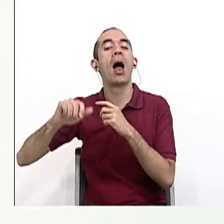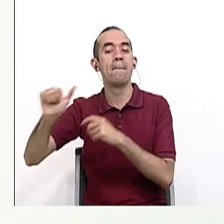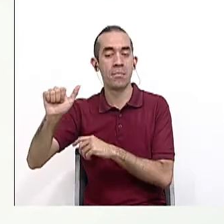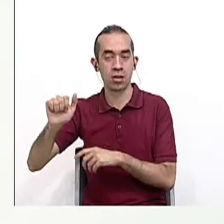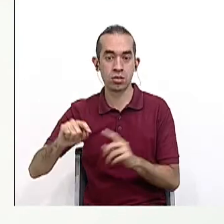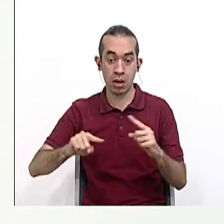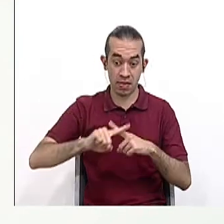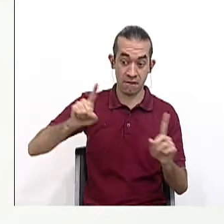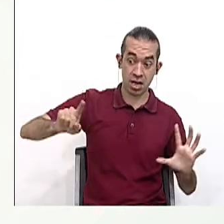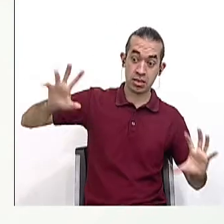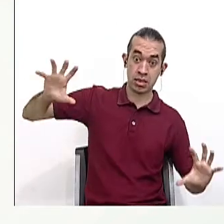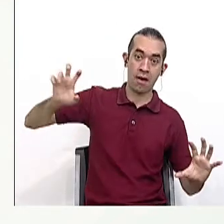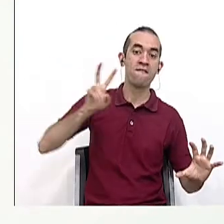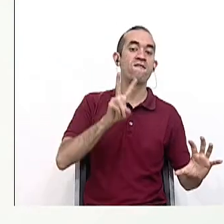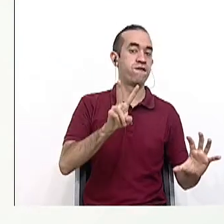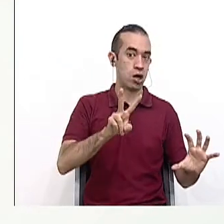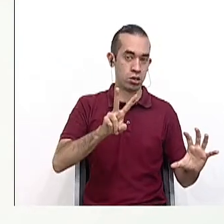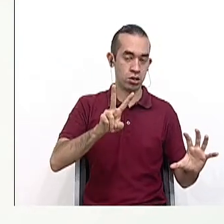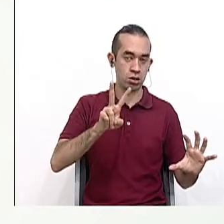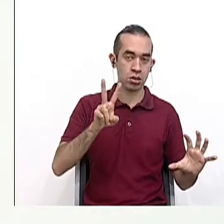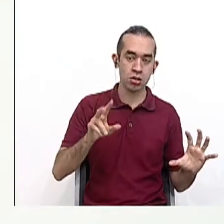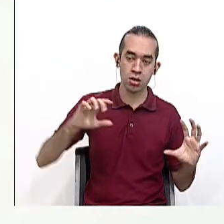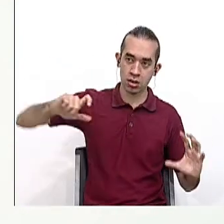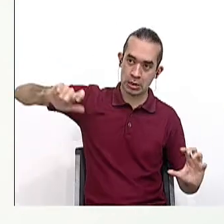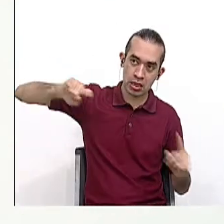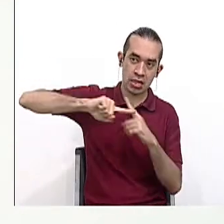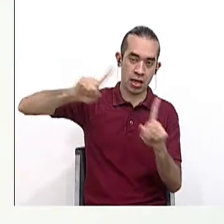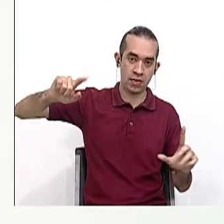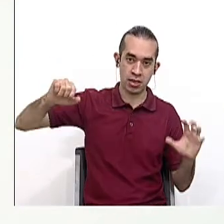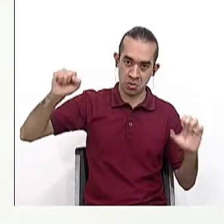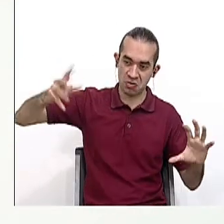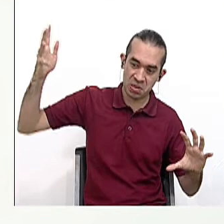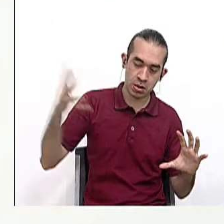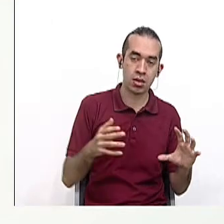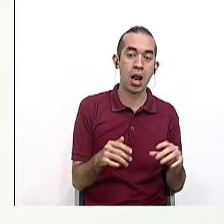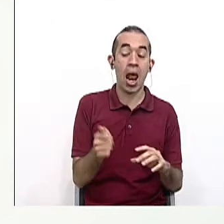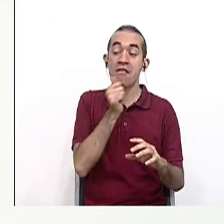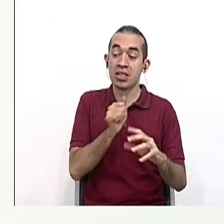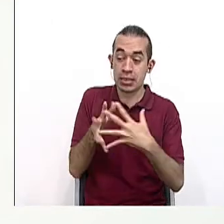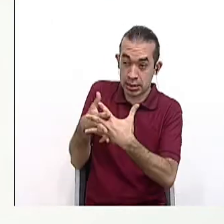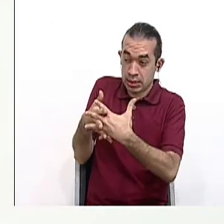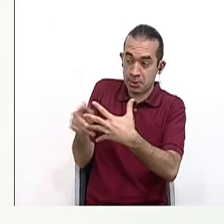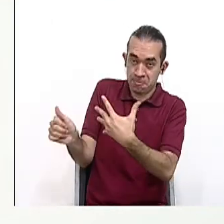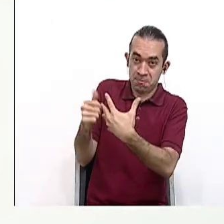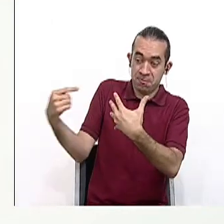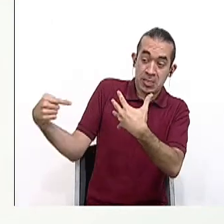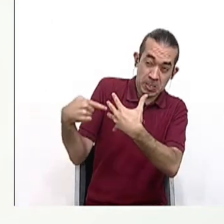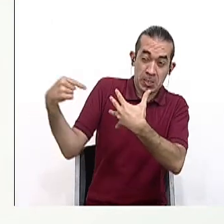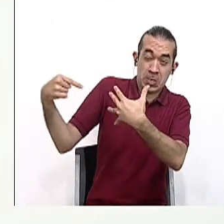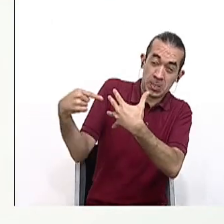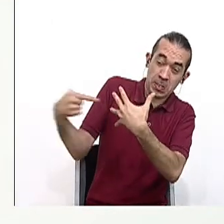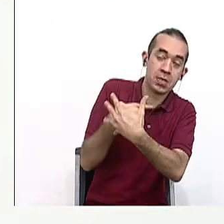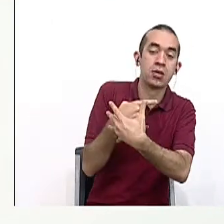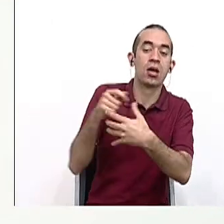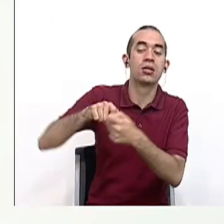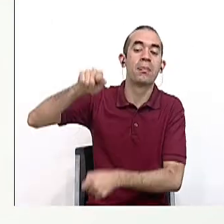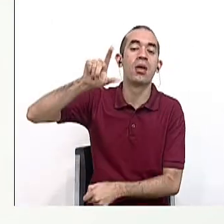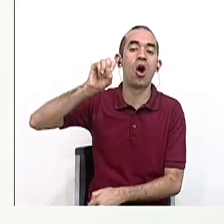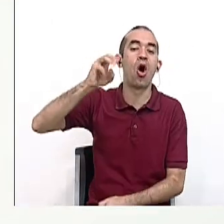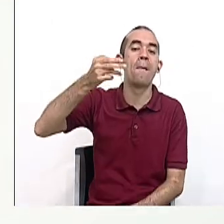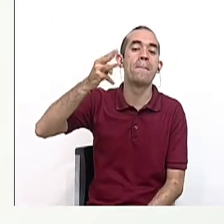de potencial V en voltios y la resistencia en ohmios. Vamos a seguir analizando entonces